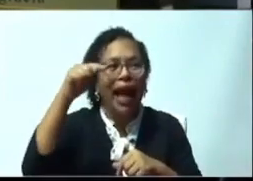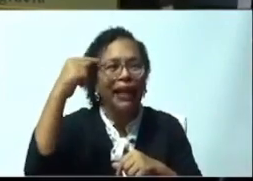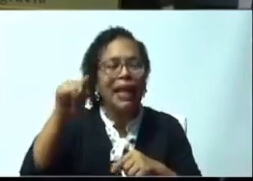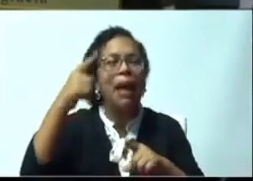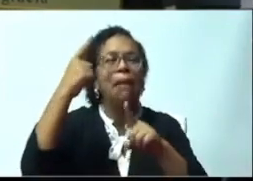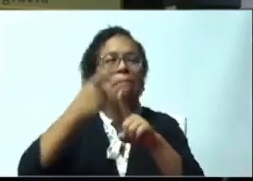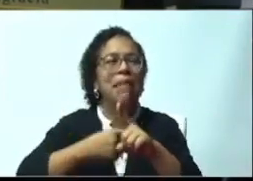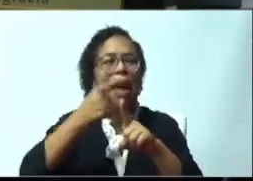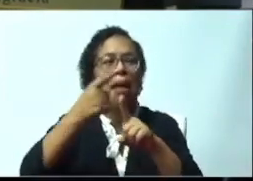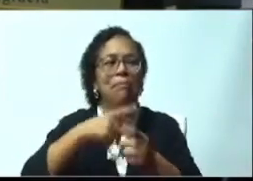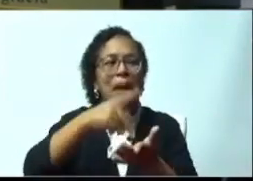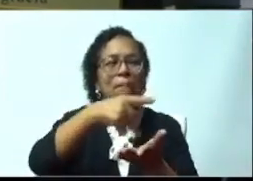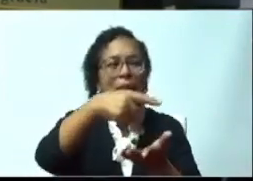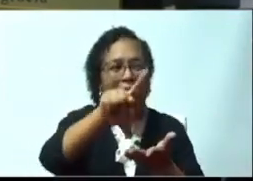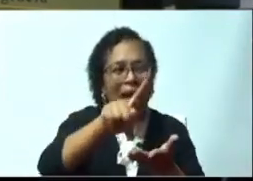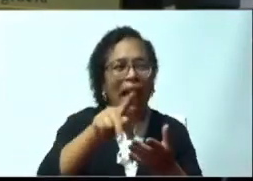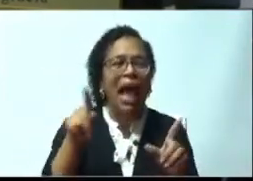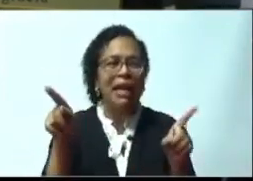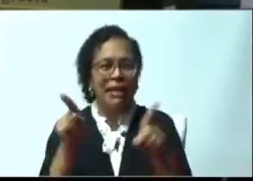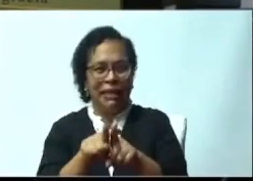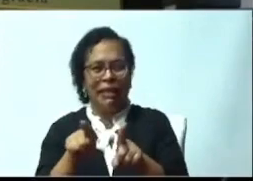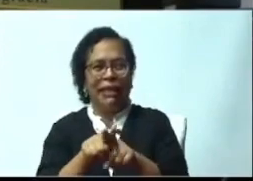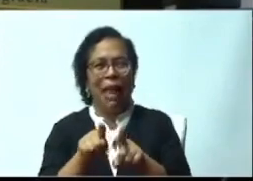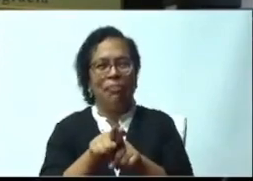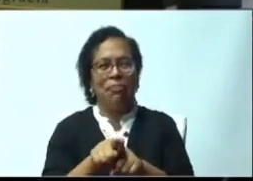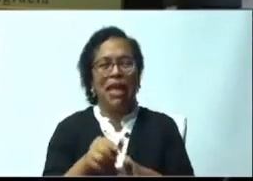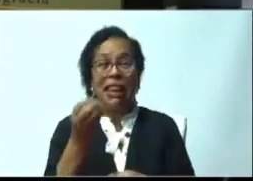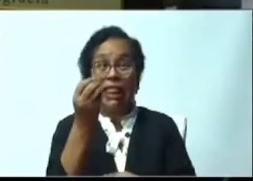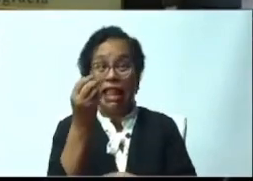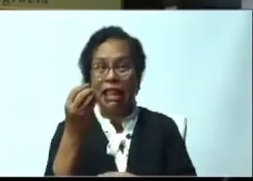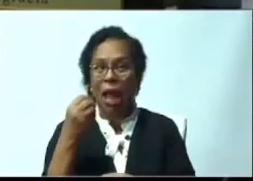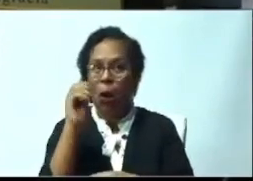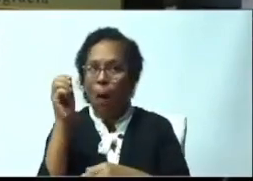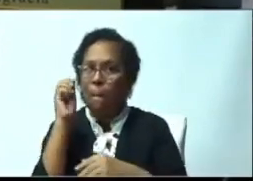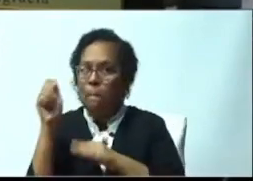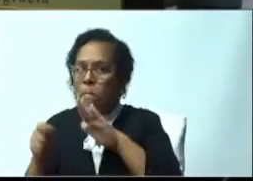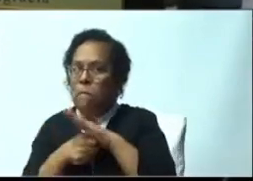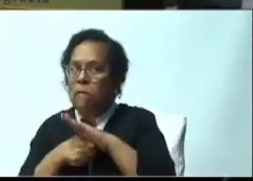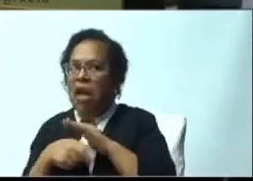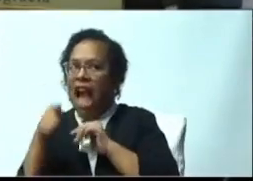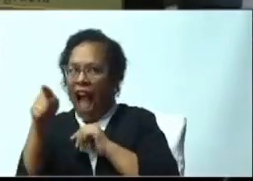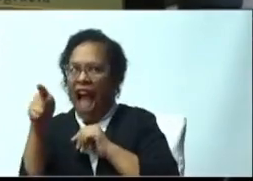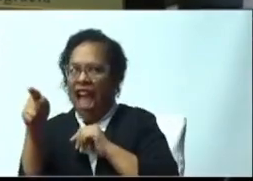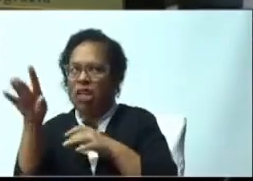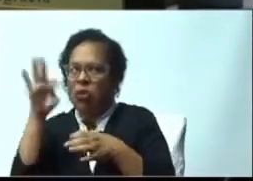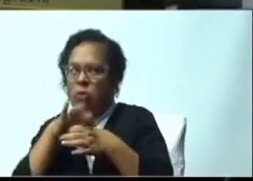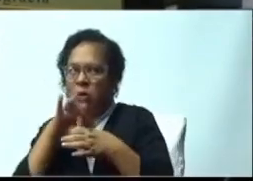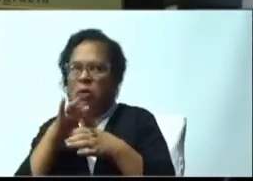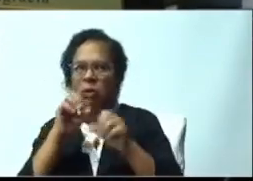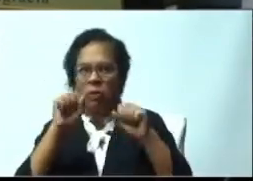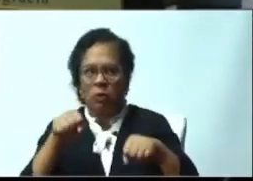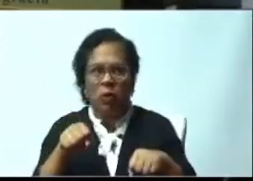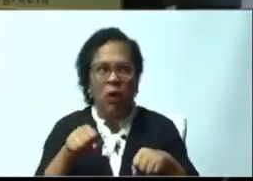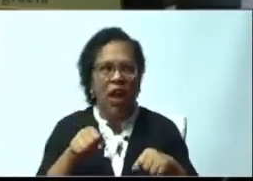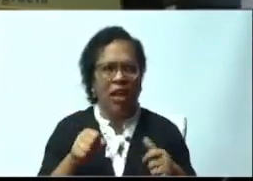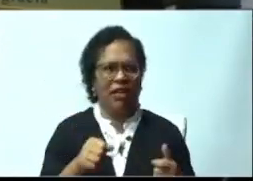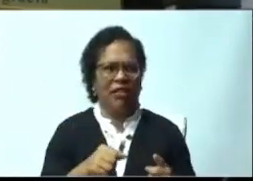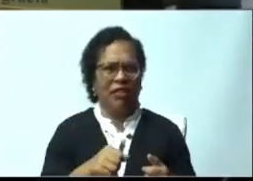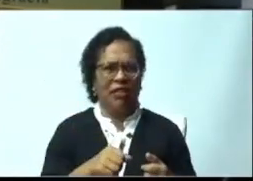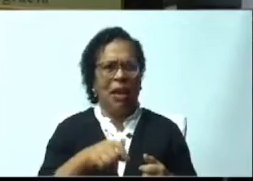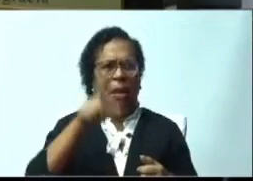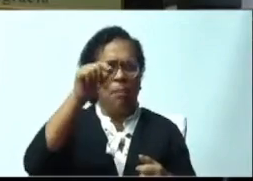opositores, alcaldes y diputados, en darle pensiones solidarias, 20.000 pensiones de 6.000 pesos, que